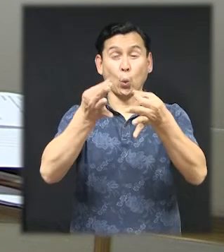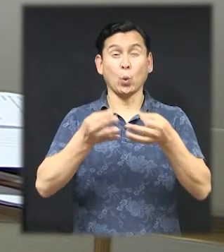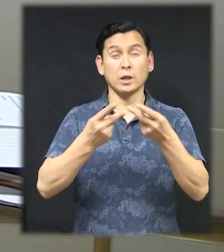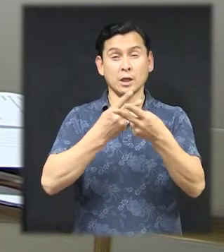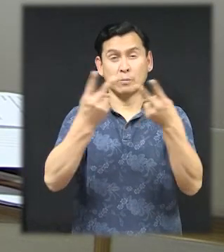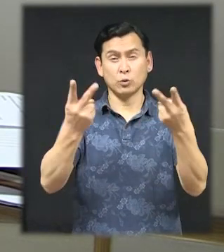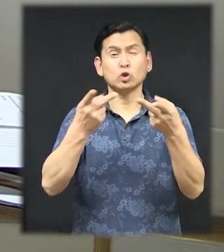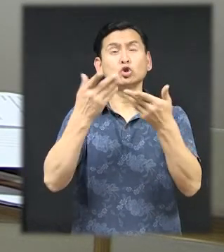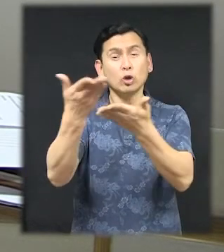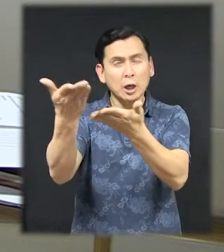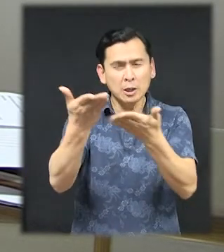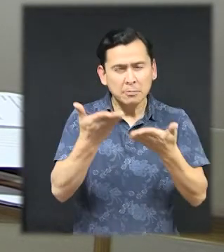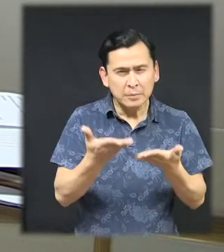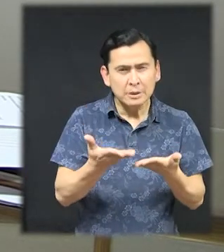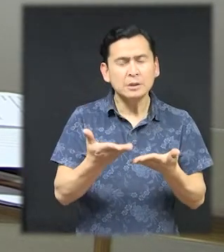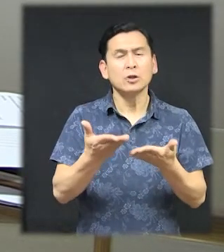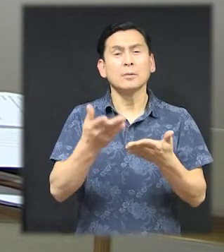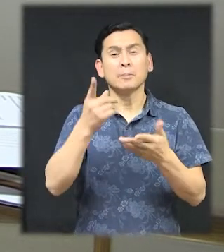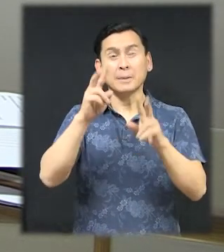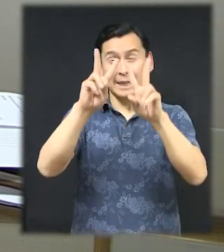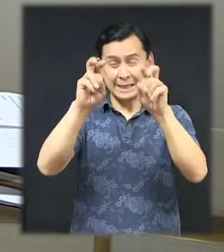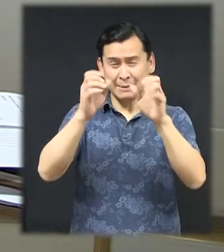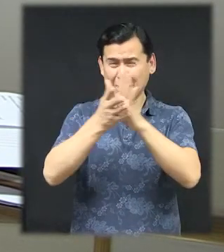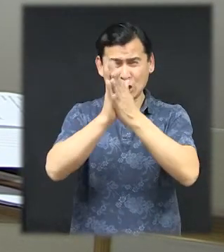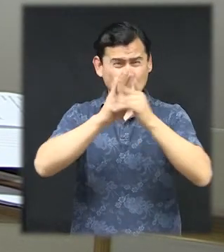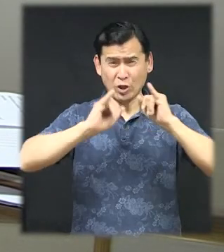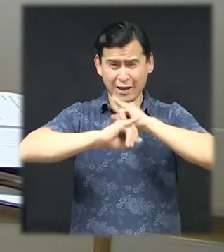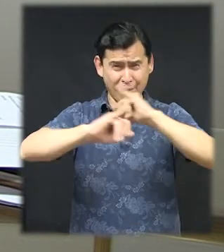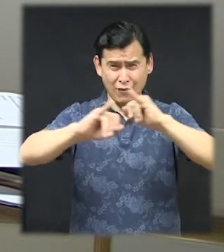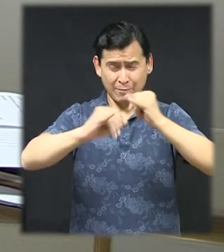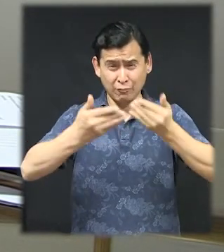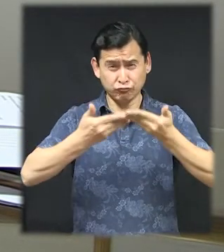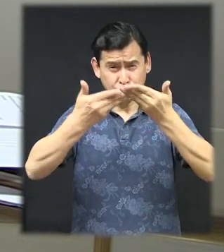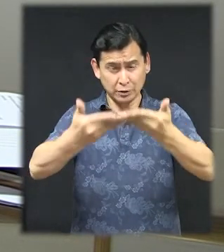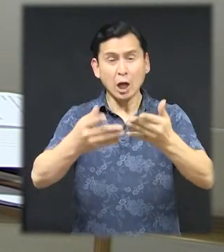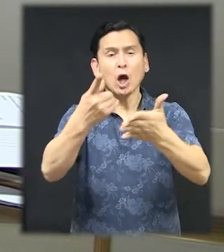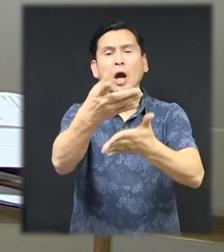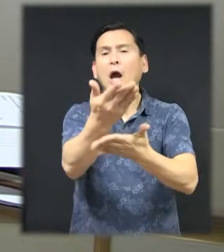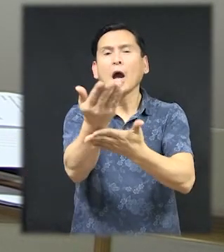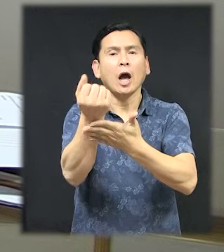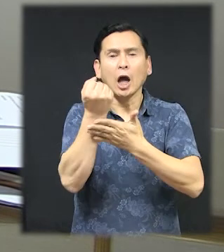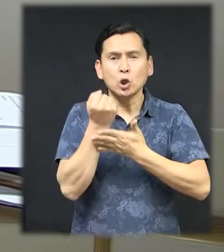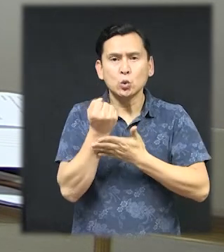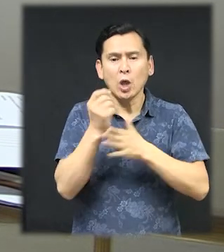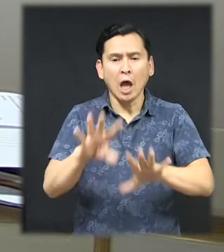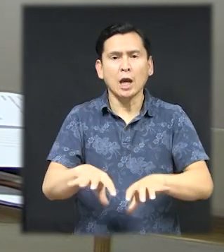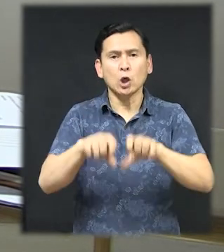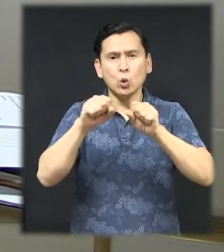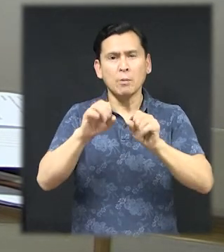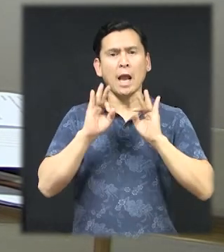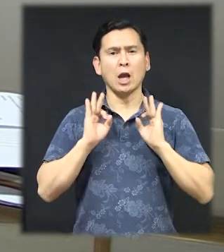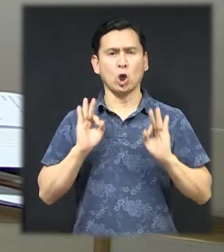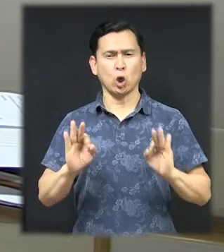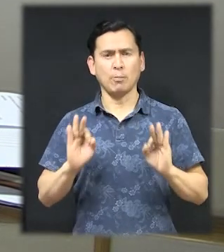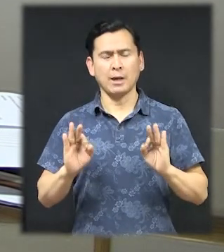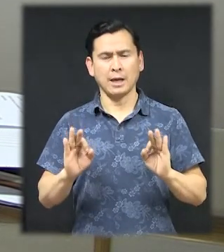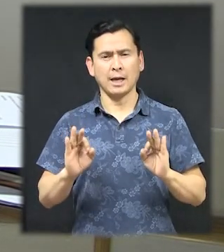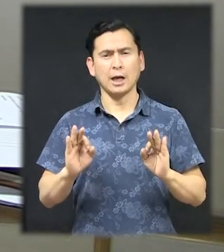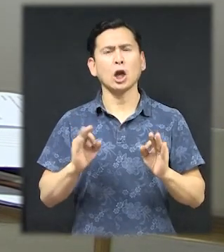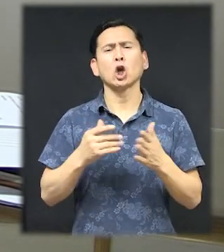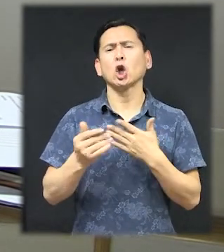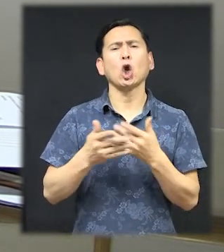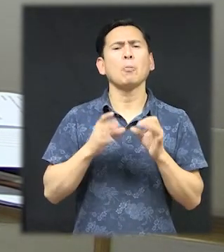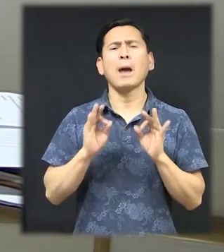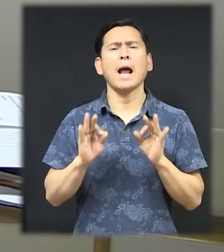ayuden a recuperar la normalidad, y la normalidad depende del comportamiento de cada uno de nosotros, tanto en nuestros